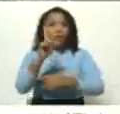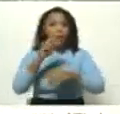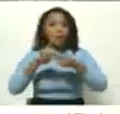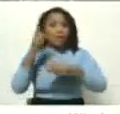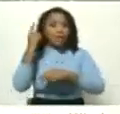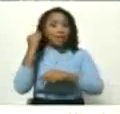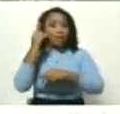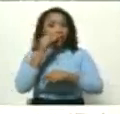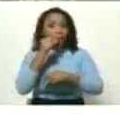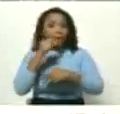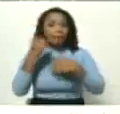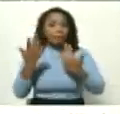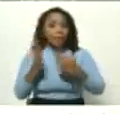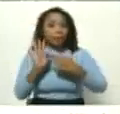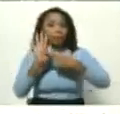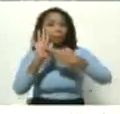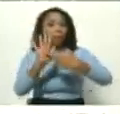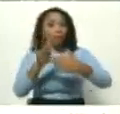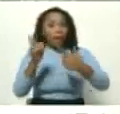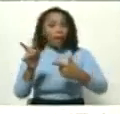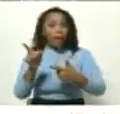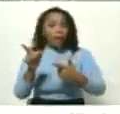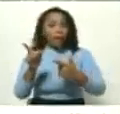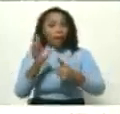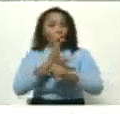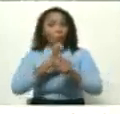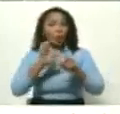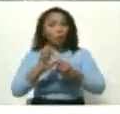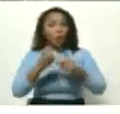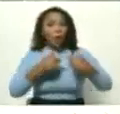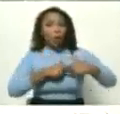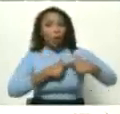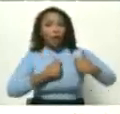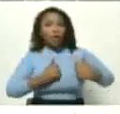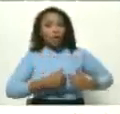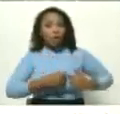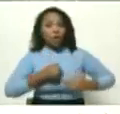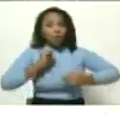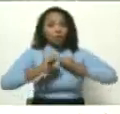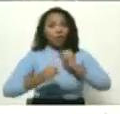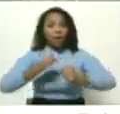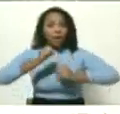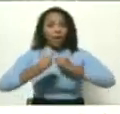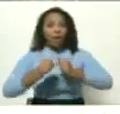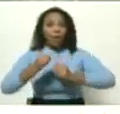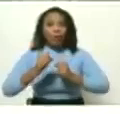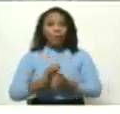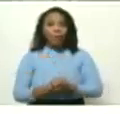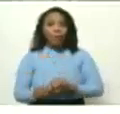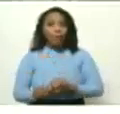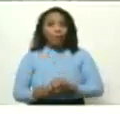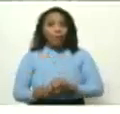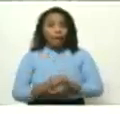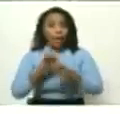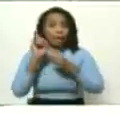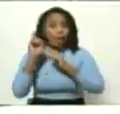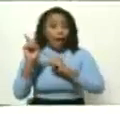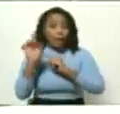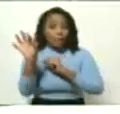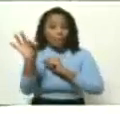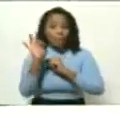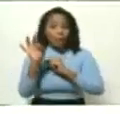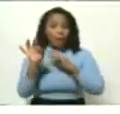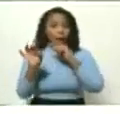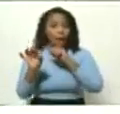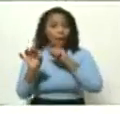niño que representarán en el talento de Corazón Llanero. Y bueno, allí van a ser escogidos, pero ese